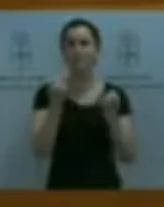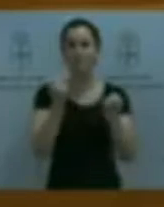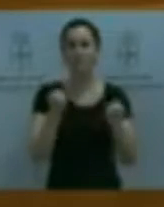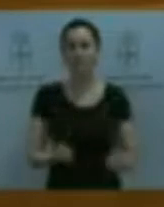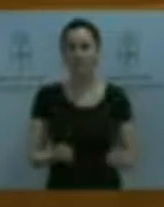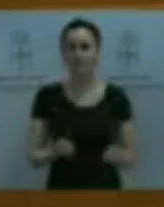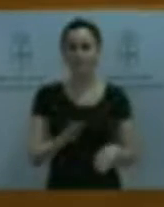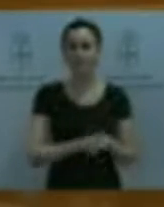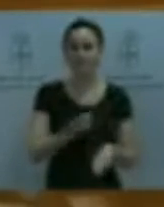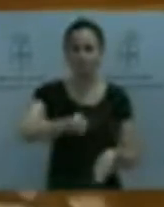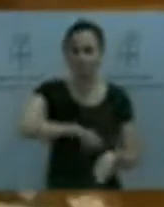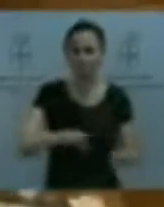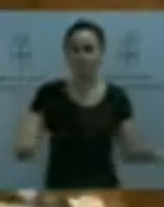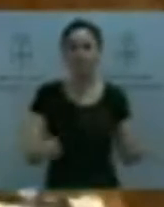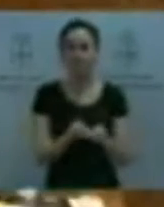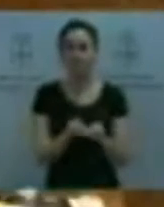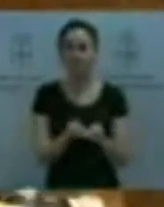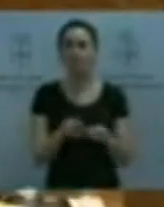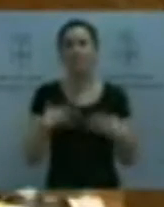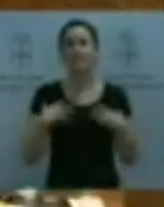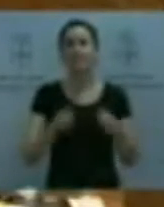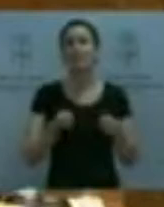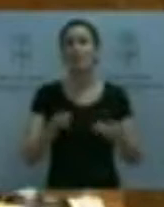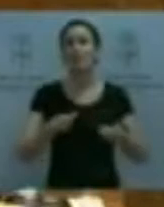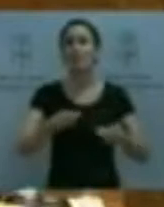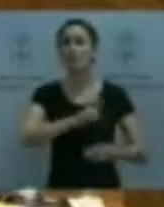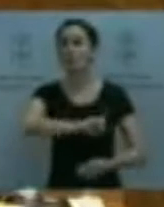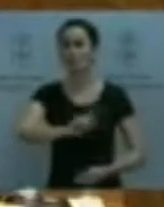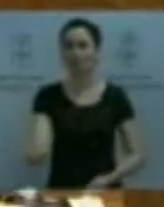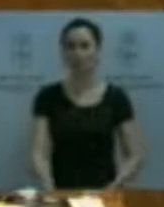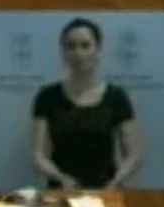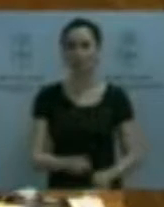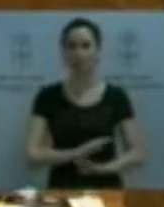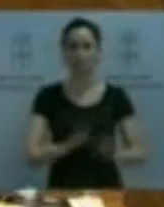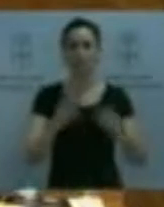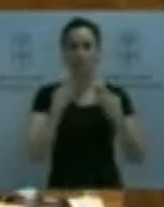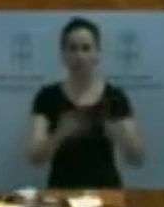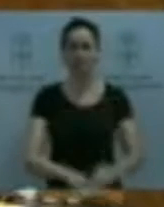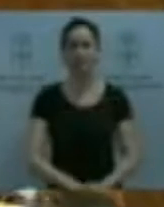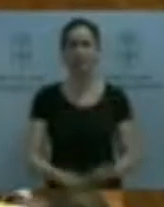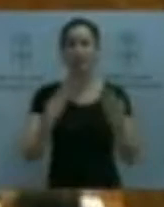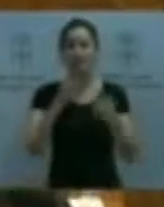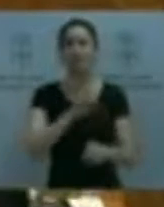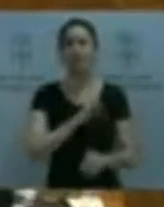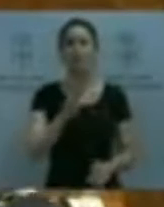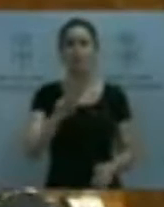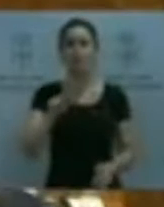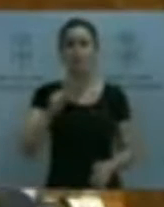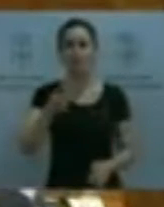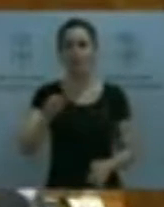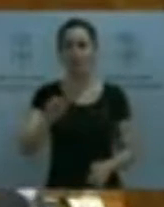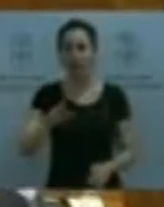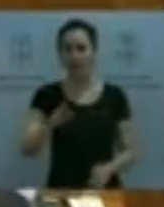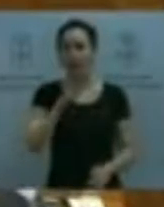no es un negocio. Nada más, muchas gracias. Gracias, señora Pulgar. Tiene la palabra el Grupo Popular.